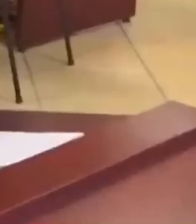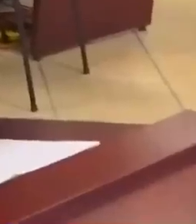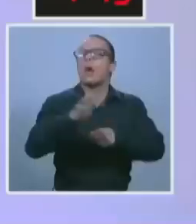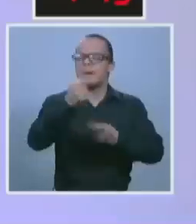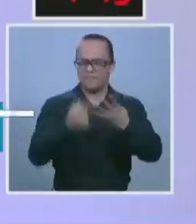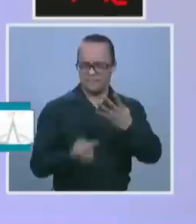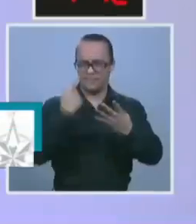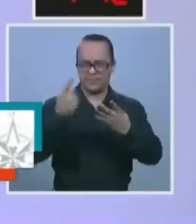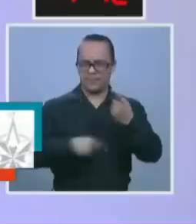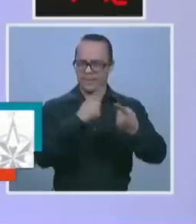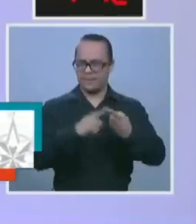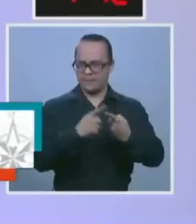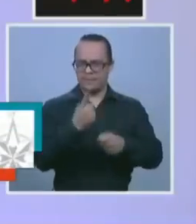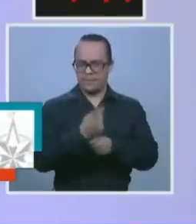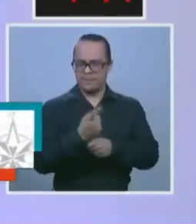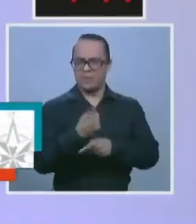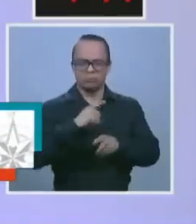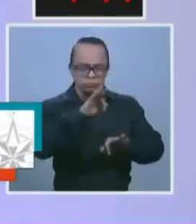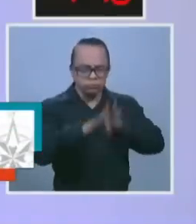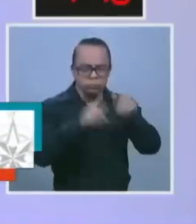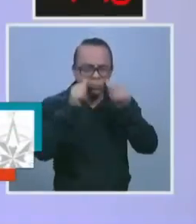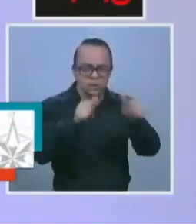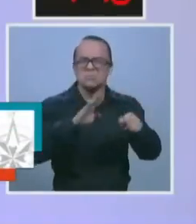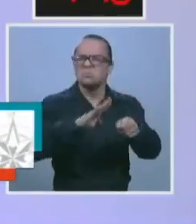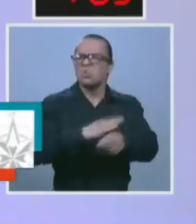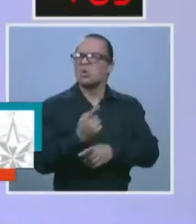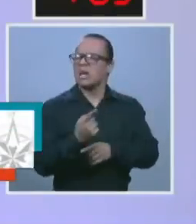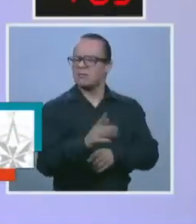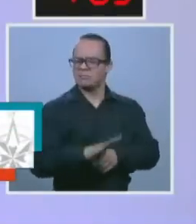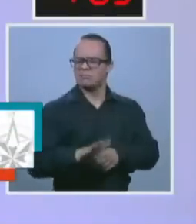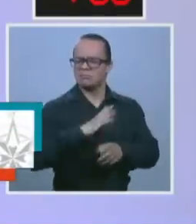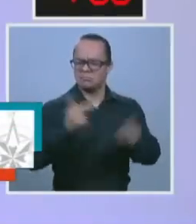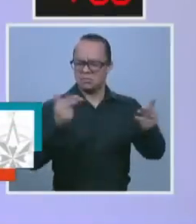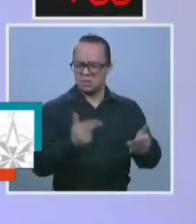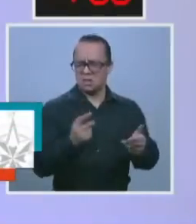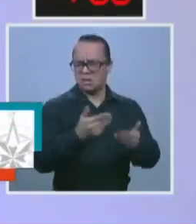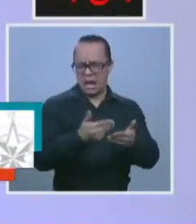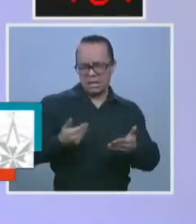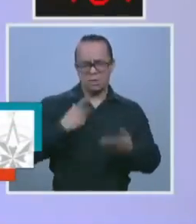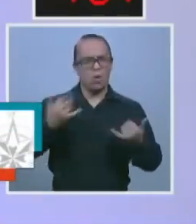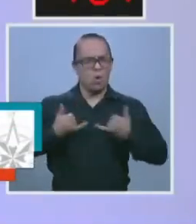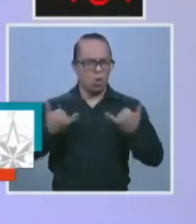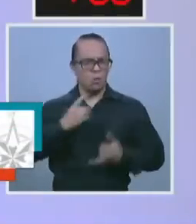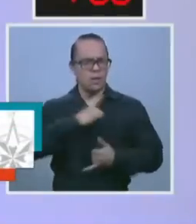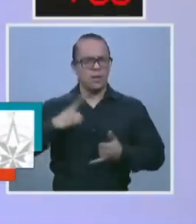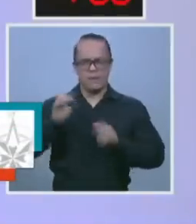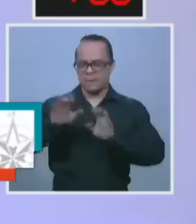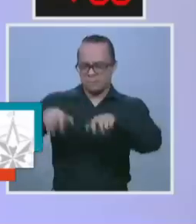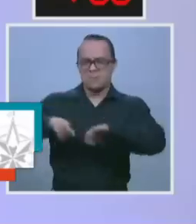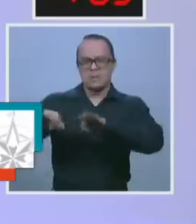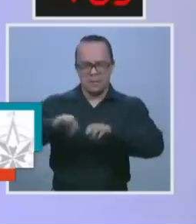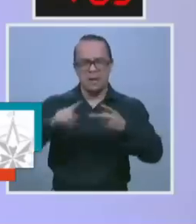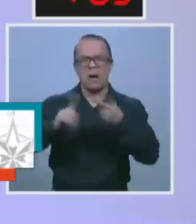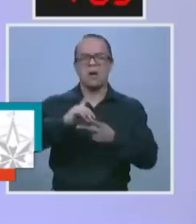problema. Primero, atender las causas que generan la violencia con acciones que retomen a los jóvenes, generen empleos, combatan